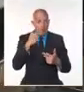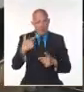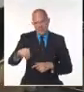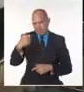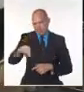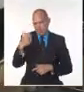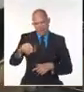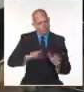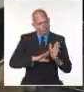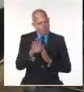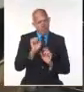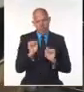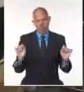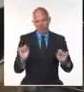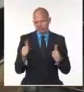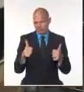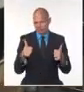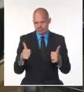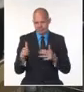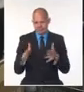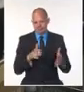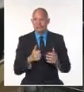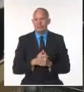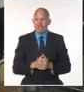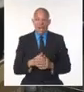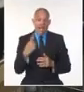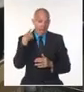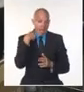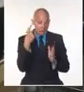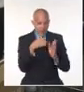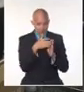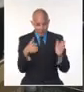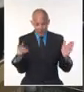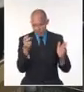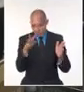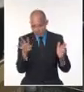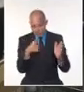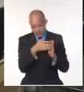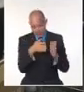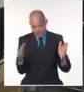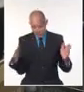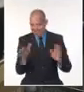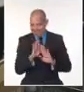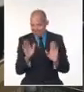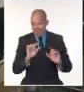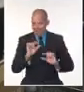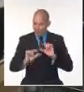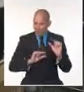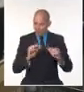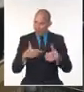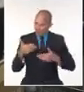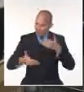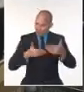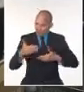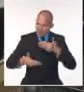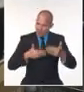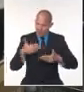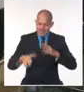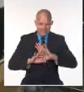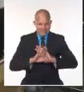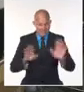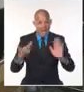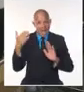que ha transcurrido el 2024, hemos podido adelantar y terminar el proceso de legalización de todos los documentos que incluso